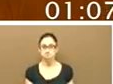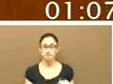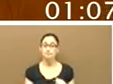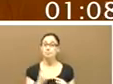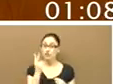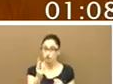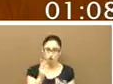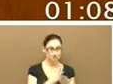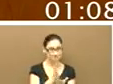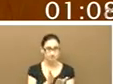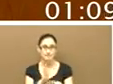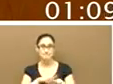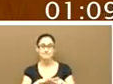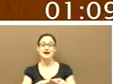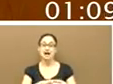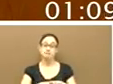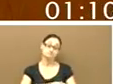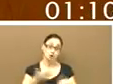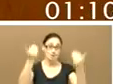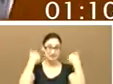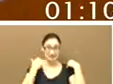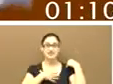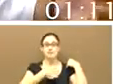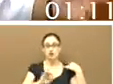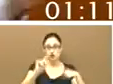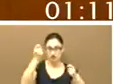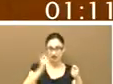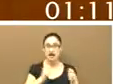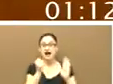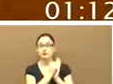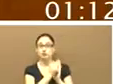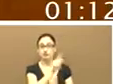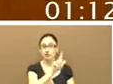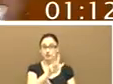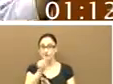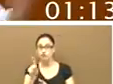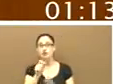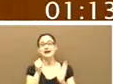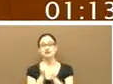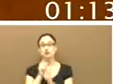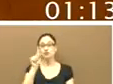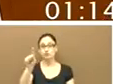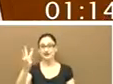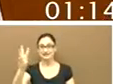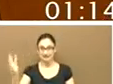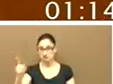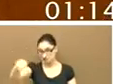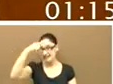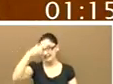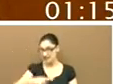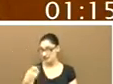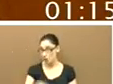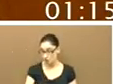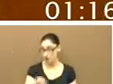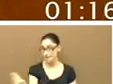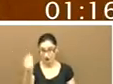para llegar a los ámbitos de competencia que establece la Constitución, el artículo 151 y el artículo 143, que ustedes seguramente lo saben tan bien o